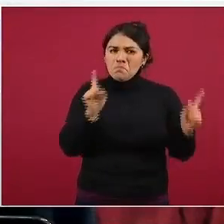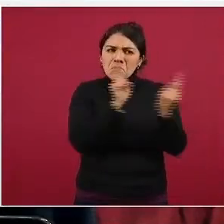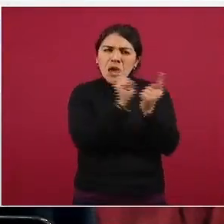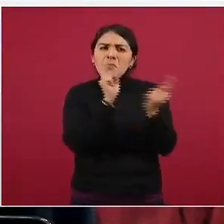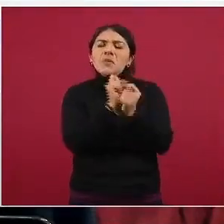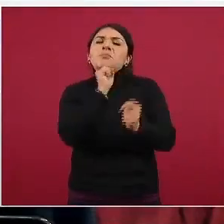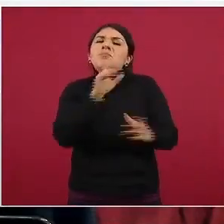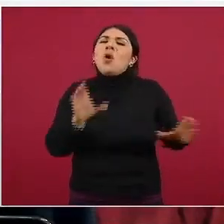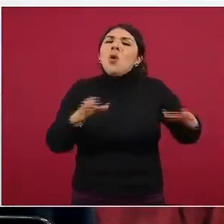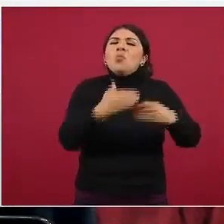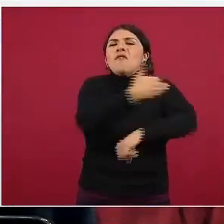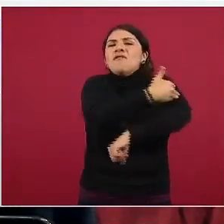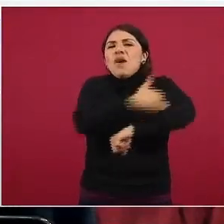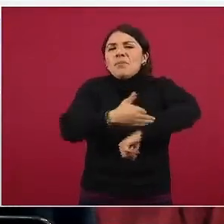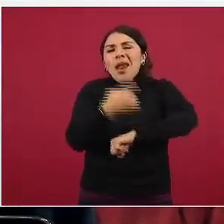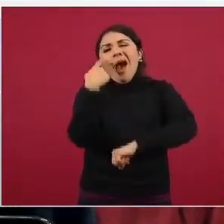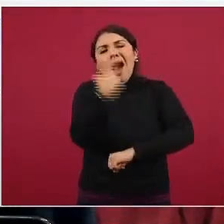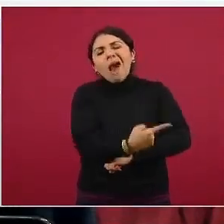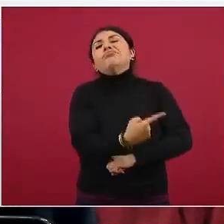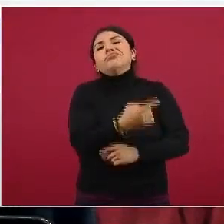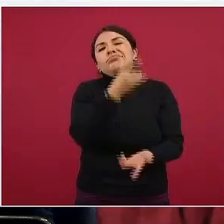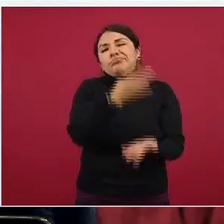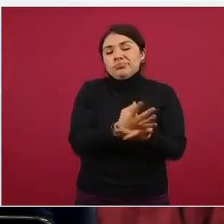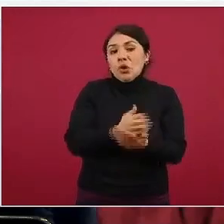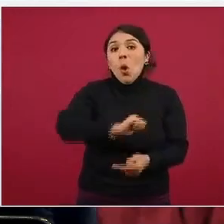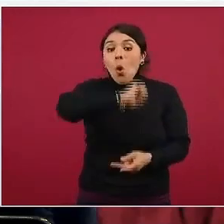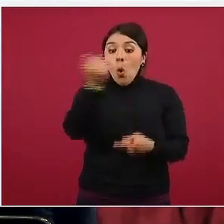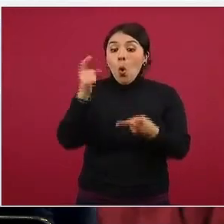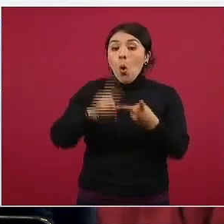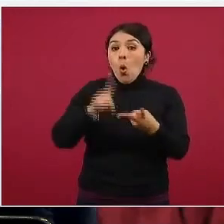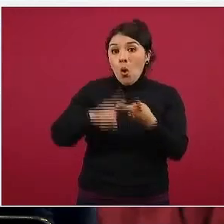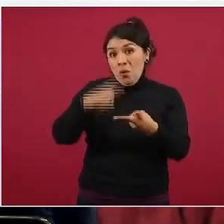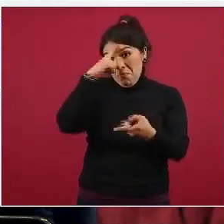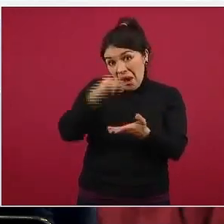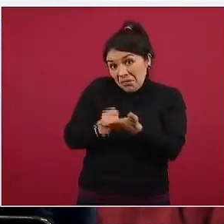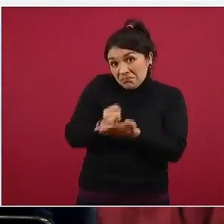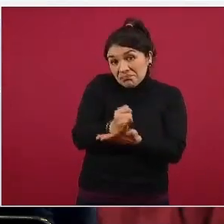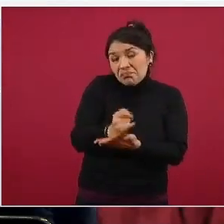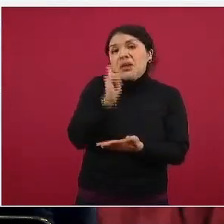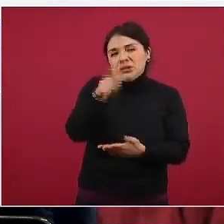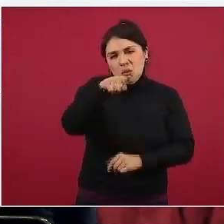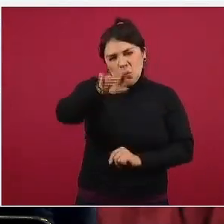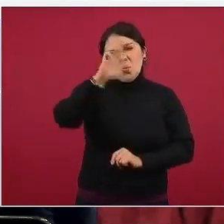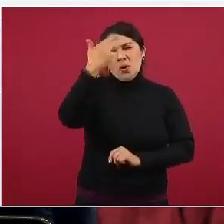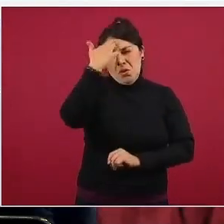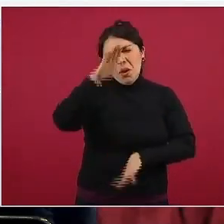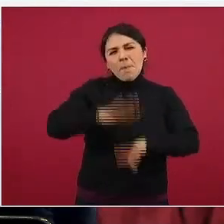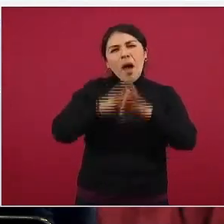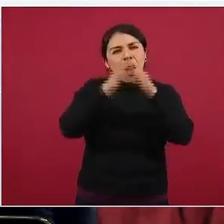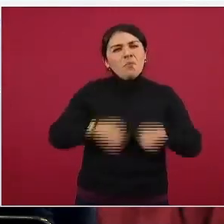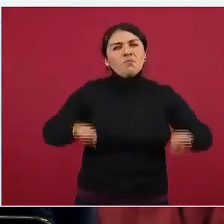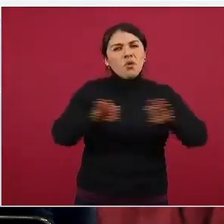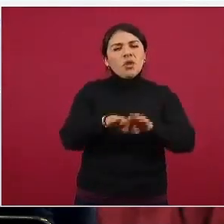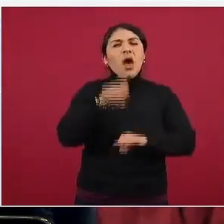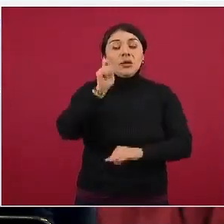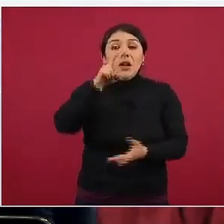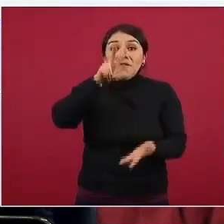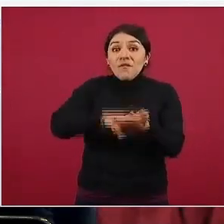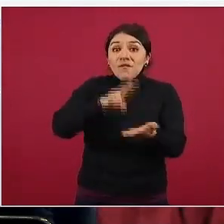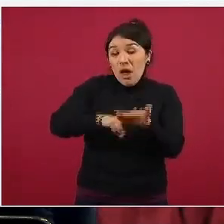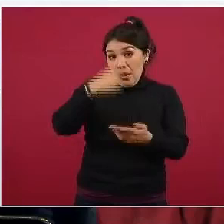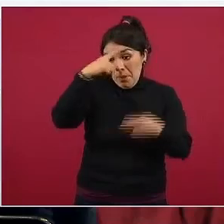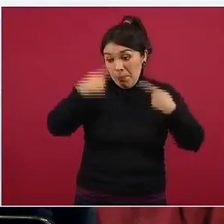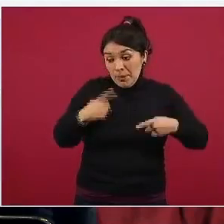mismo núcleo familiar. Pero también la otra modalidad de confirmación, recuerden, especialmente o solamente válido para